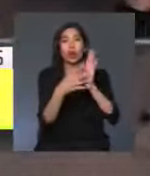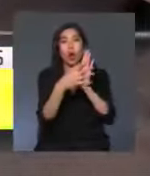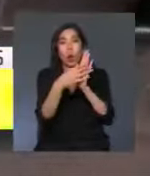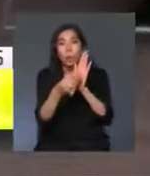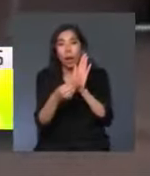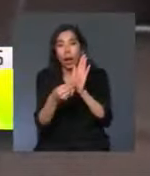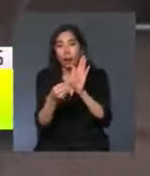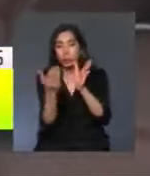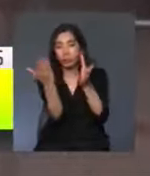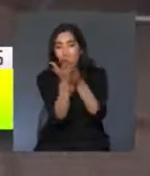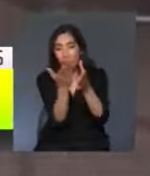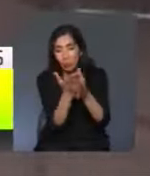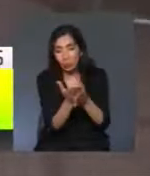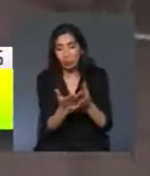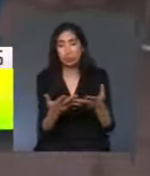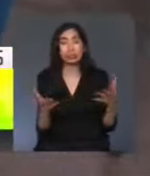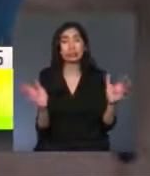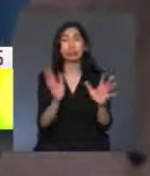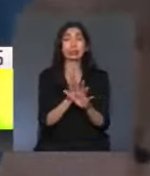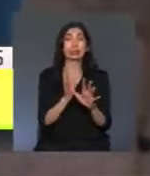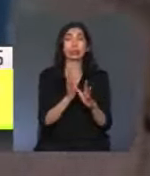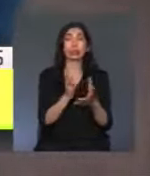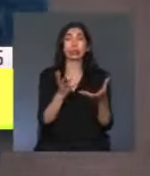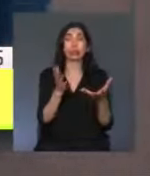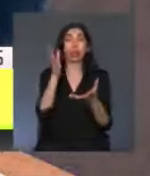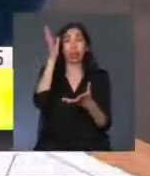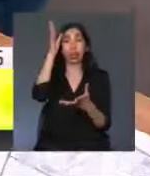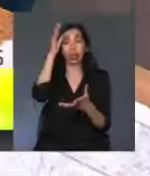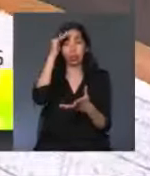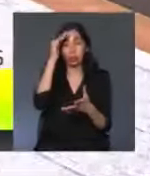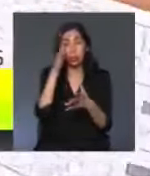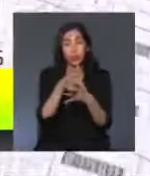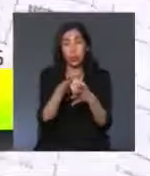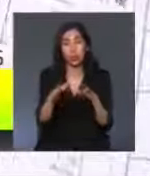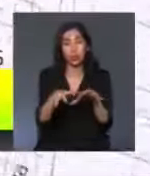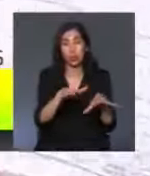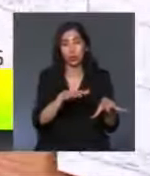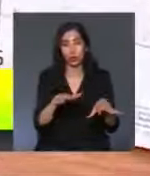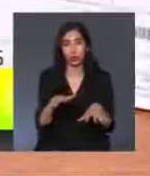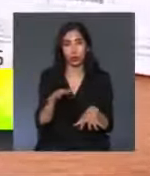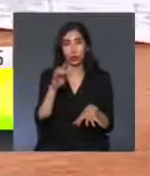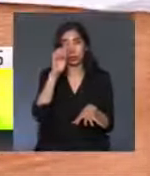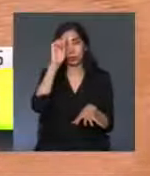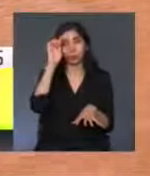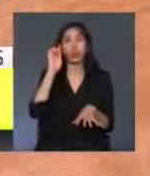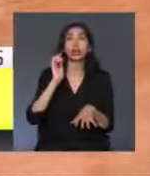eso, obviamente, es una ruma grande de cosas. Nosotros lo fuimos preparando durante el día.